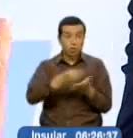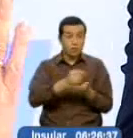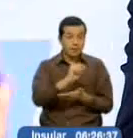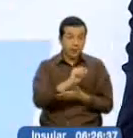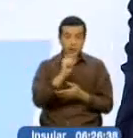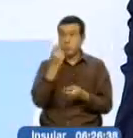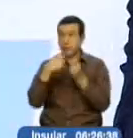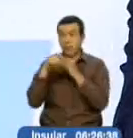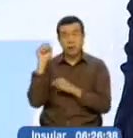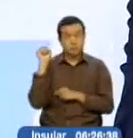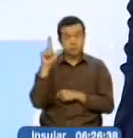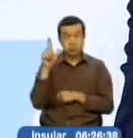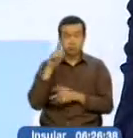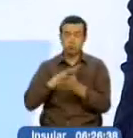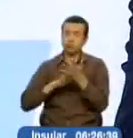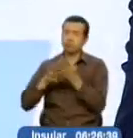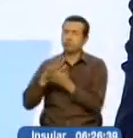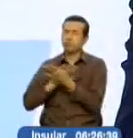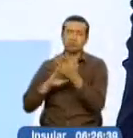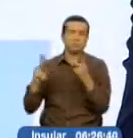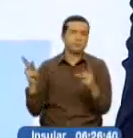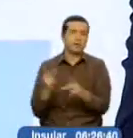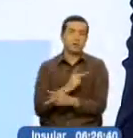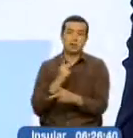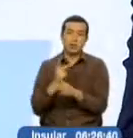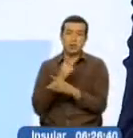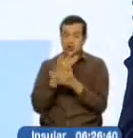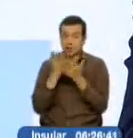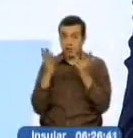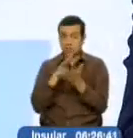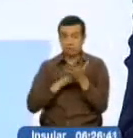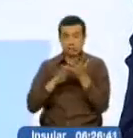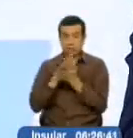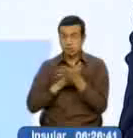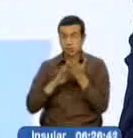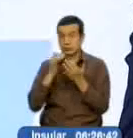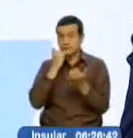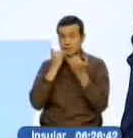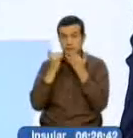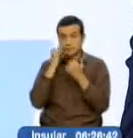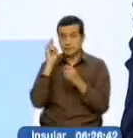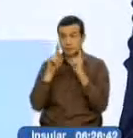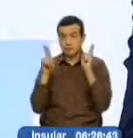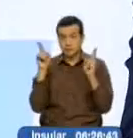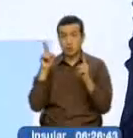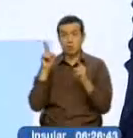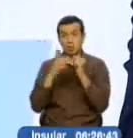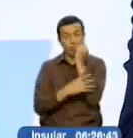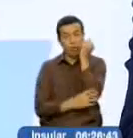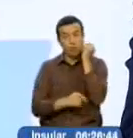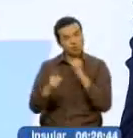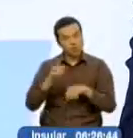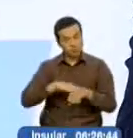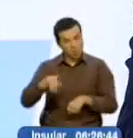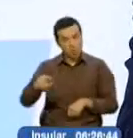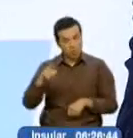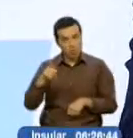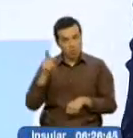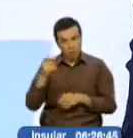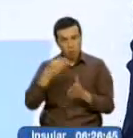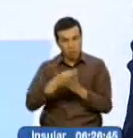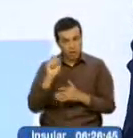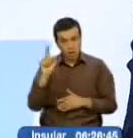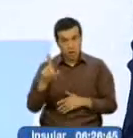Que es una realidad, además. Sí, y lamentablemente ese desordenamiento que a veces les imputamos a los más pobres, ellos son víctimas